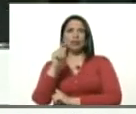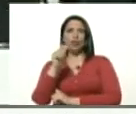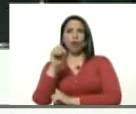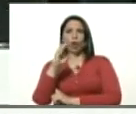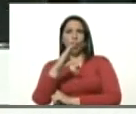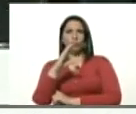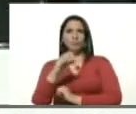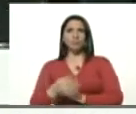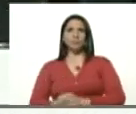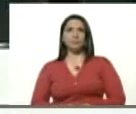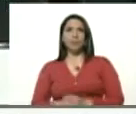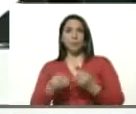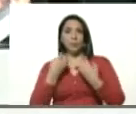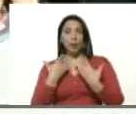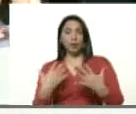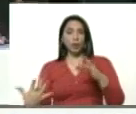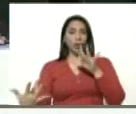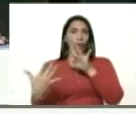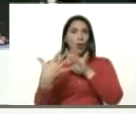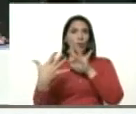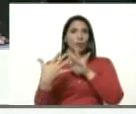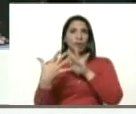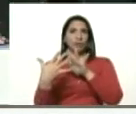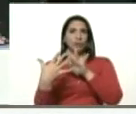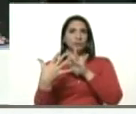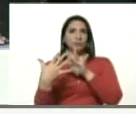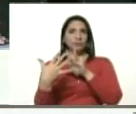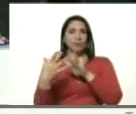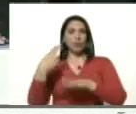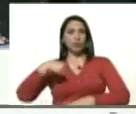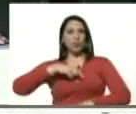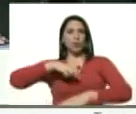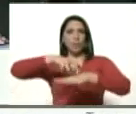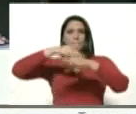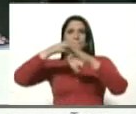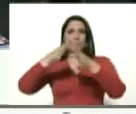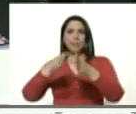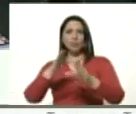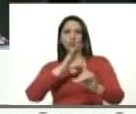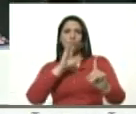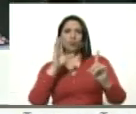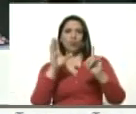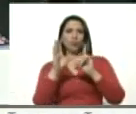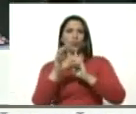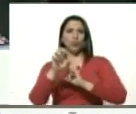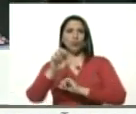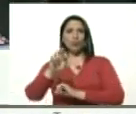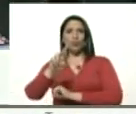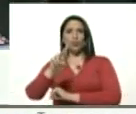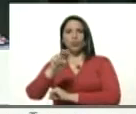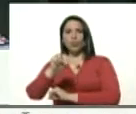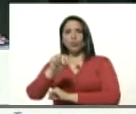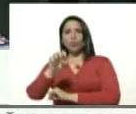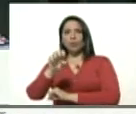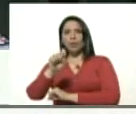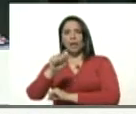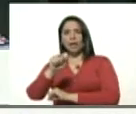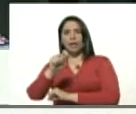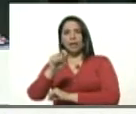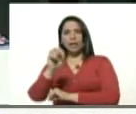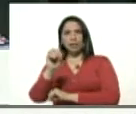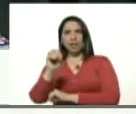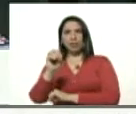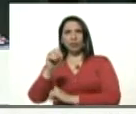entonces, directamente voy a hacer un pase. Allá está nuestro ministro de Cultura, en el evento, uno de los